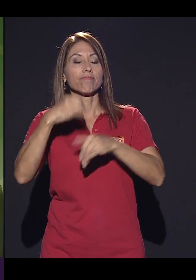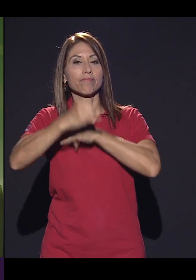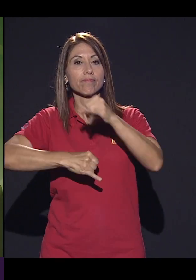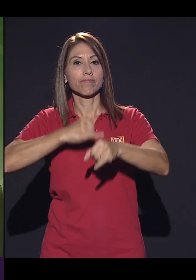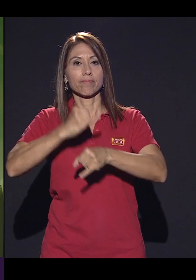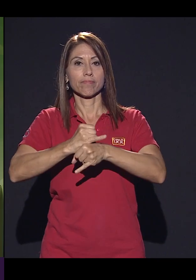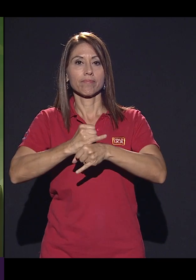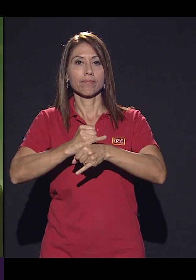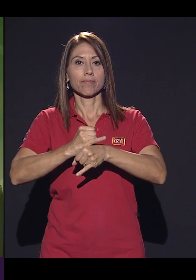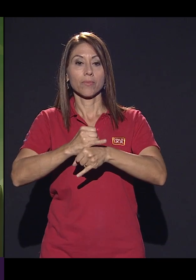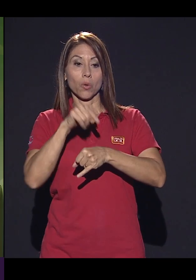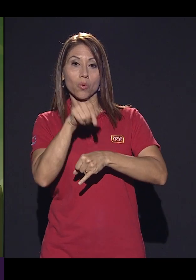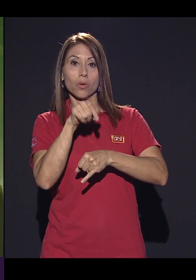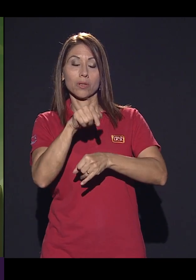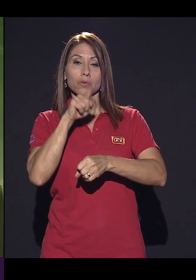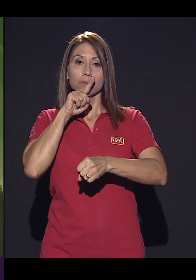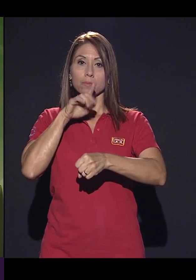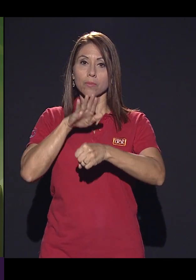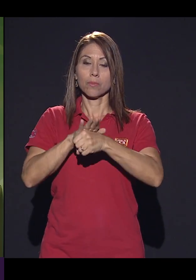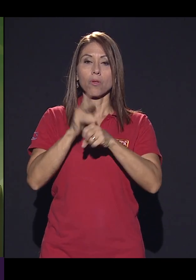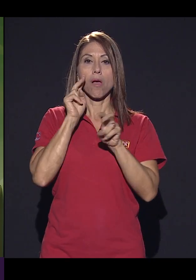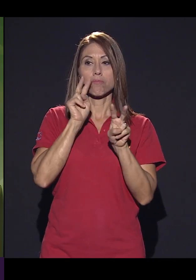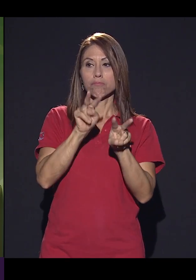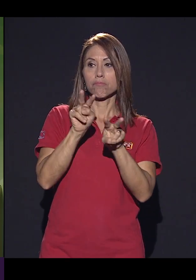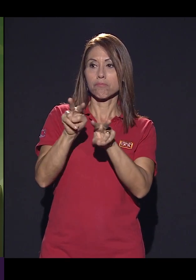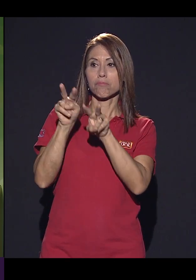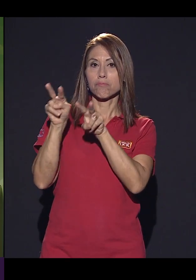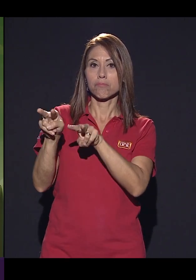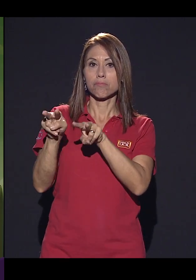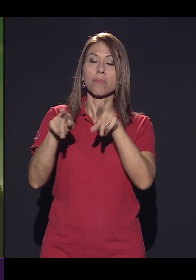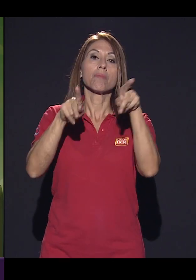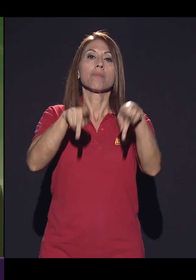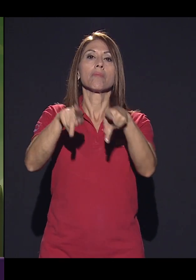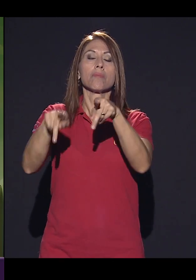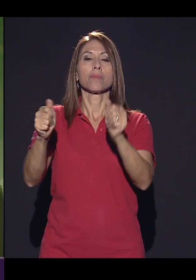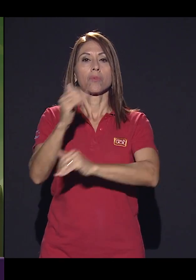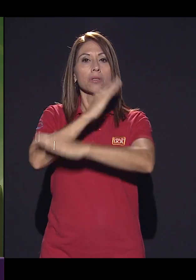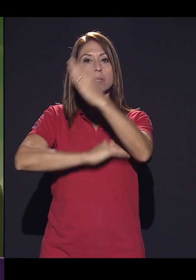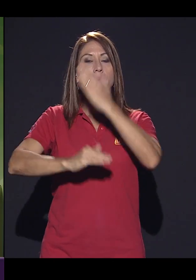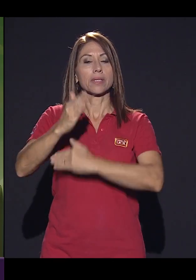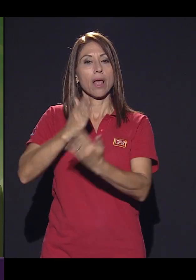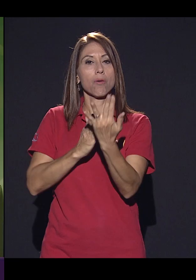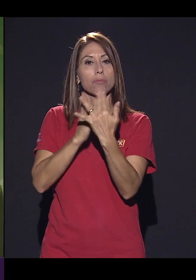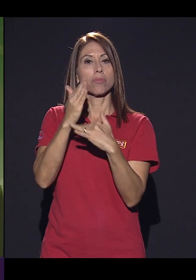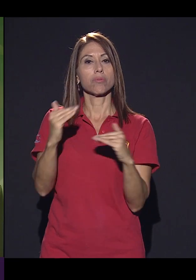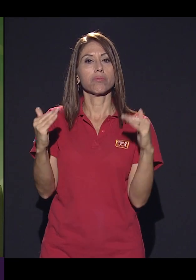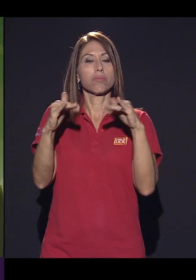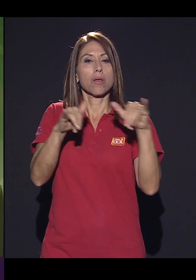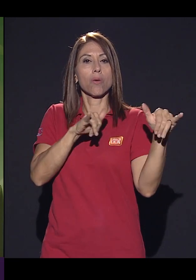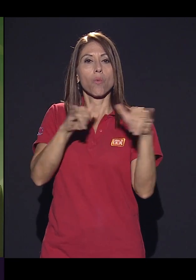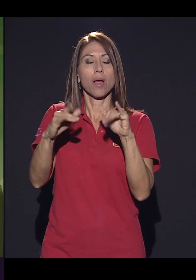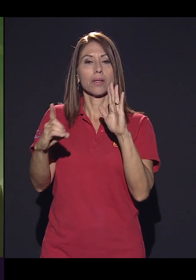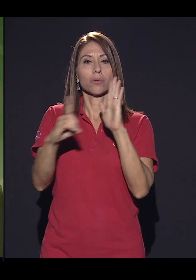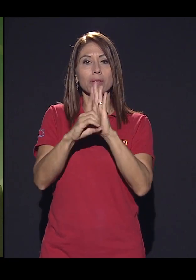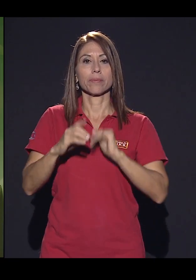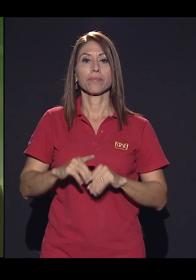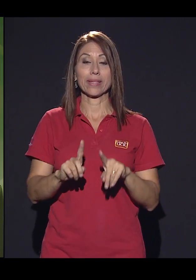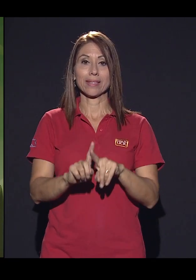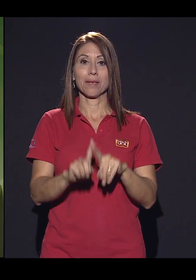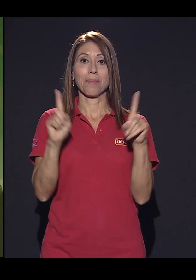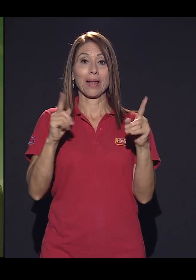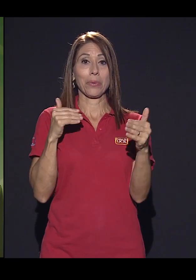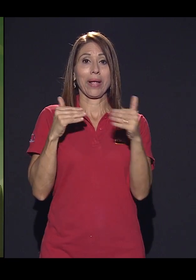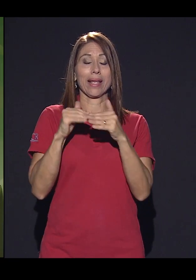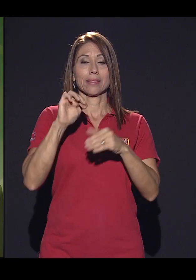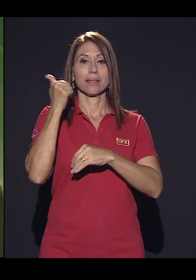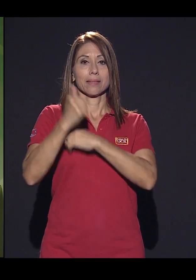una convención internacional, y con ello se comprometió a velar por el acceso igualitario de la población con discapacidad a sus derechos.